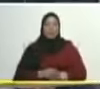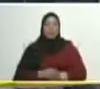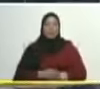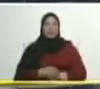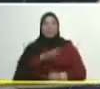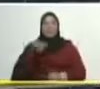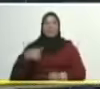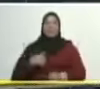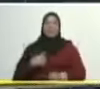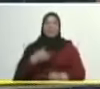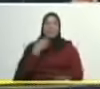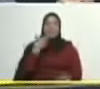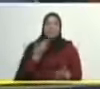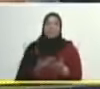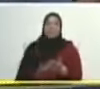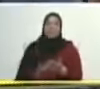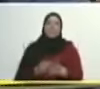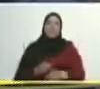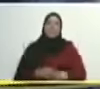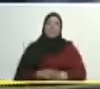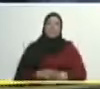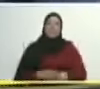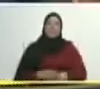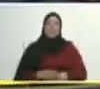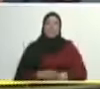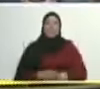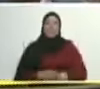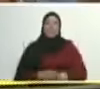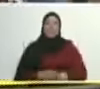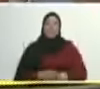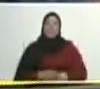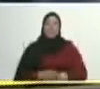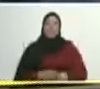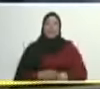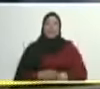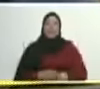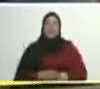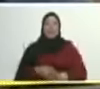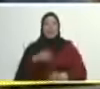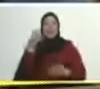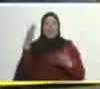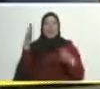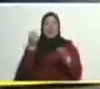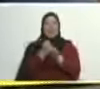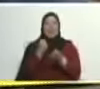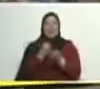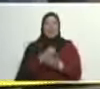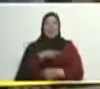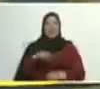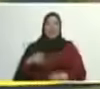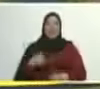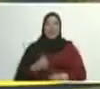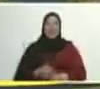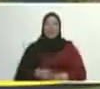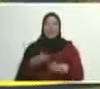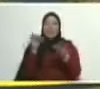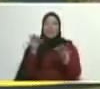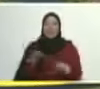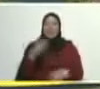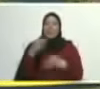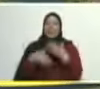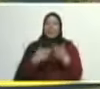los próximos pasos y especialmente victoria en las venideras elecciones. Muchas